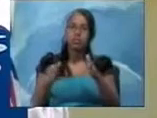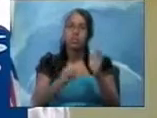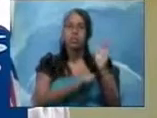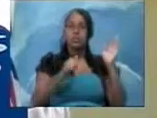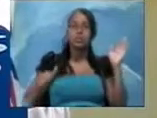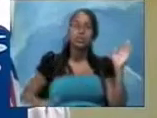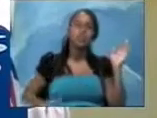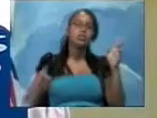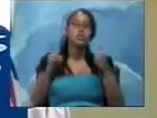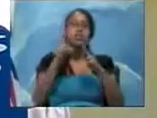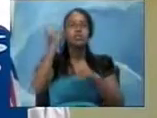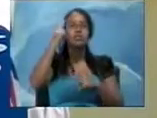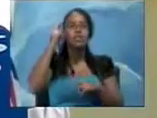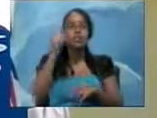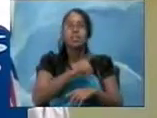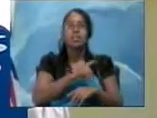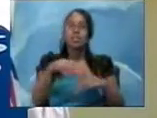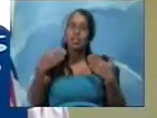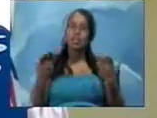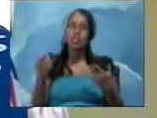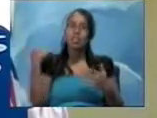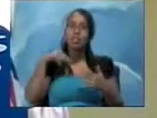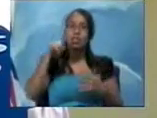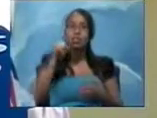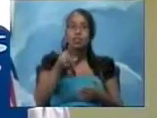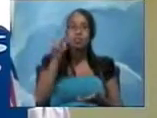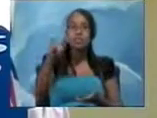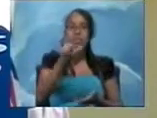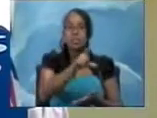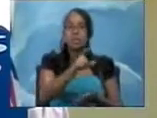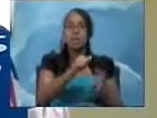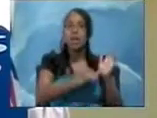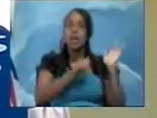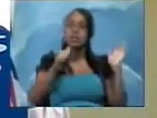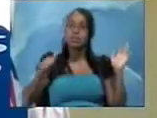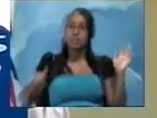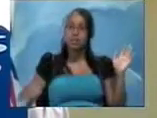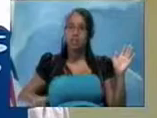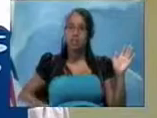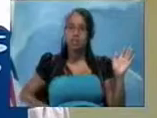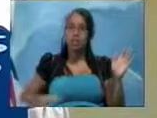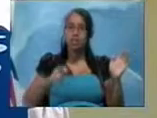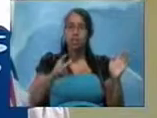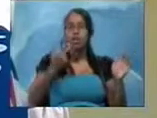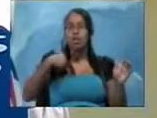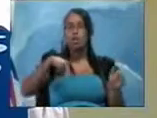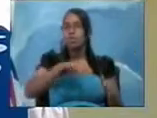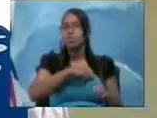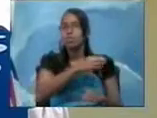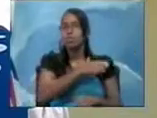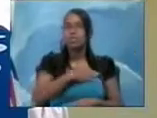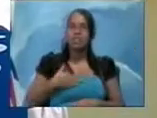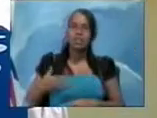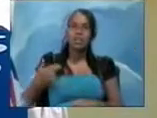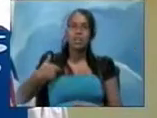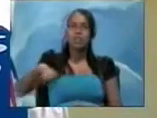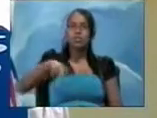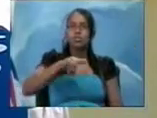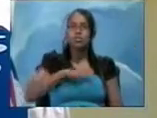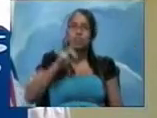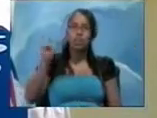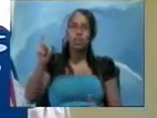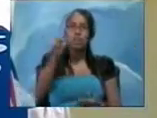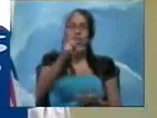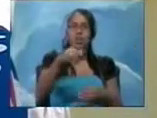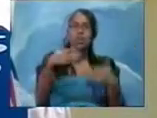andar el señor sabe de qué cosa tienes necesidad y el Señor nos quiere a nosotros enseñar Cuál